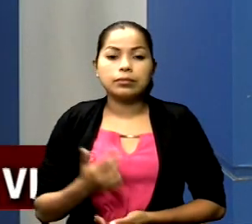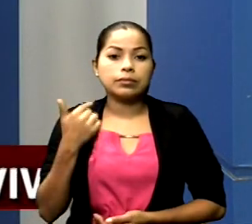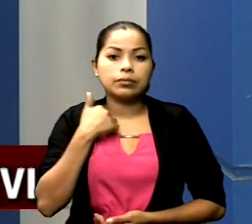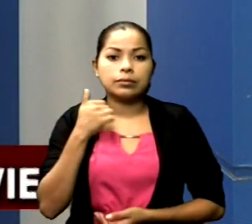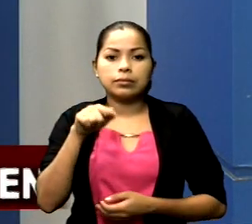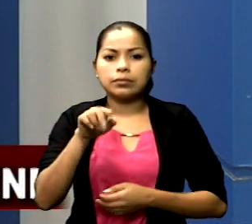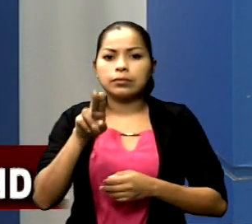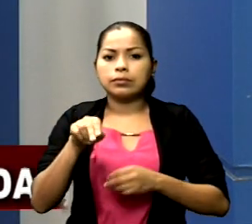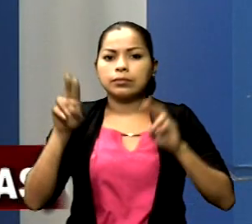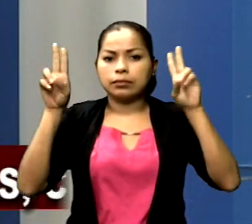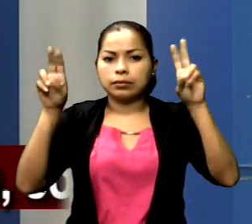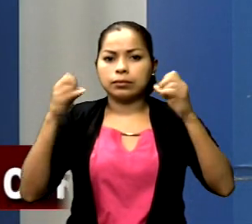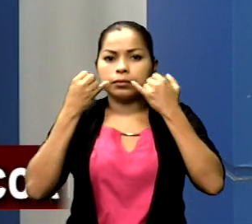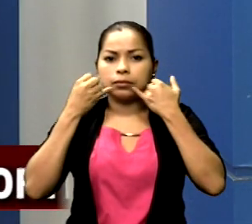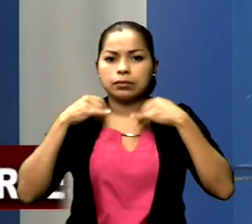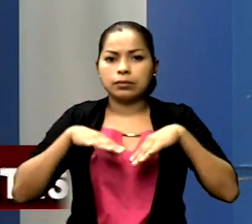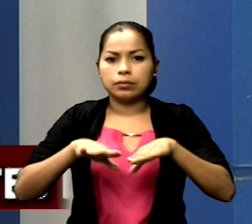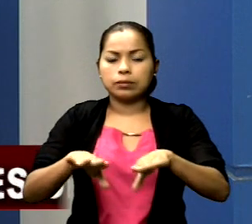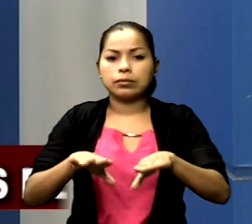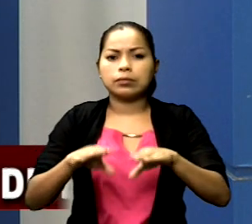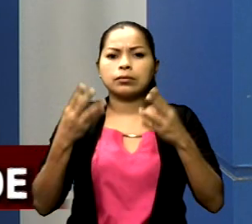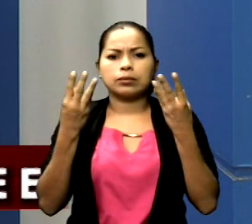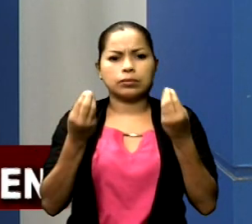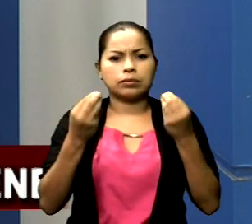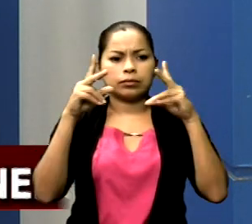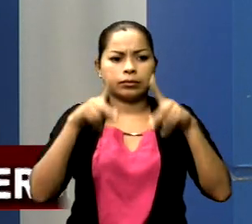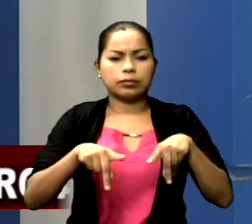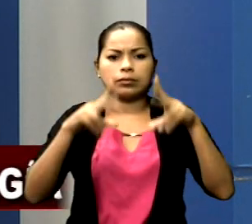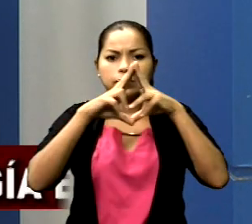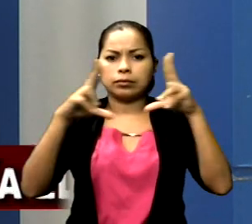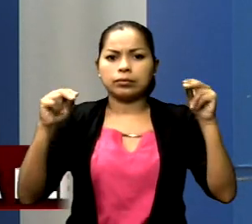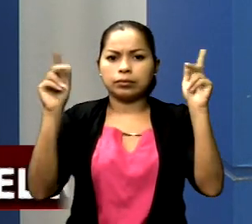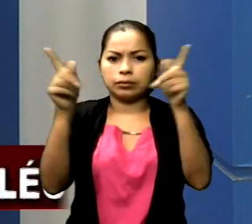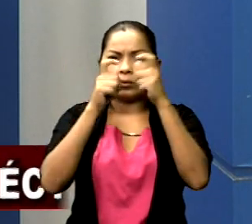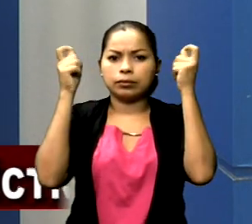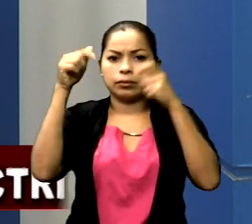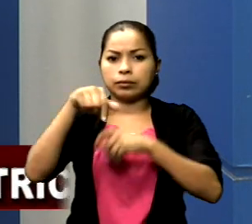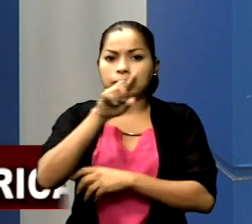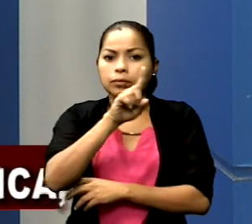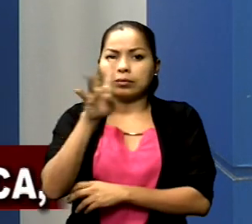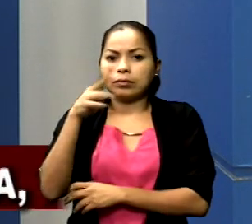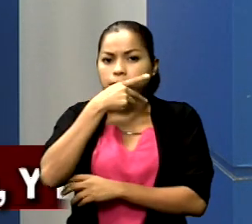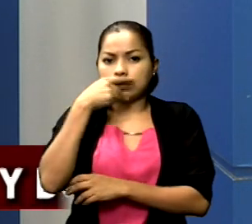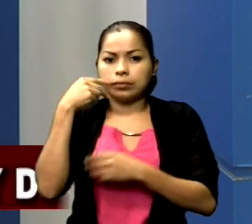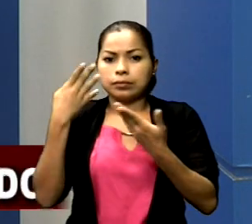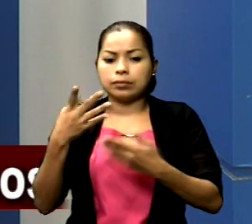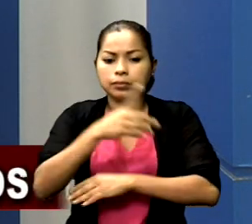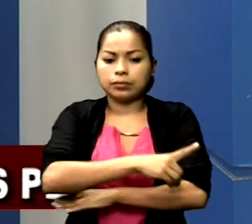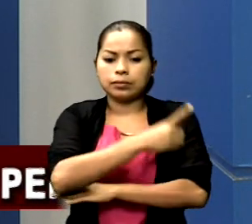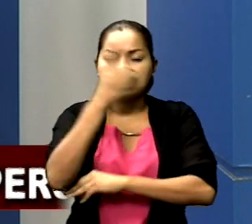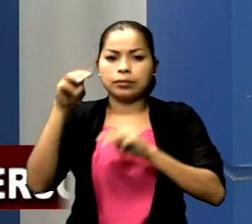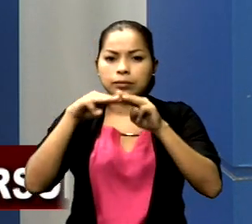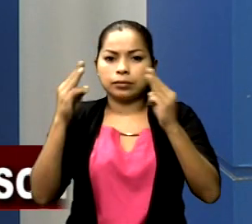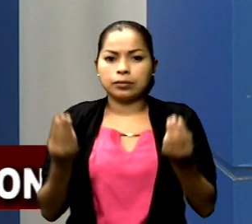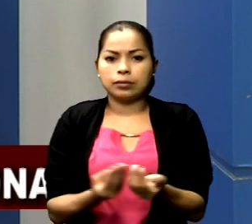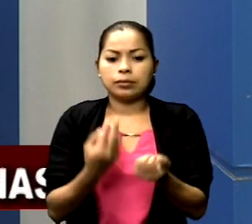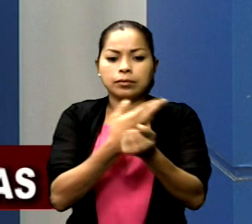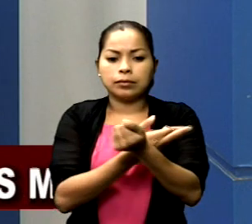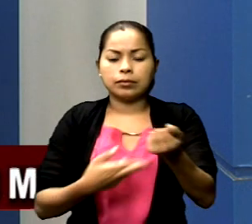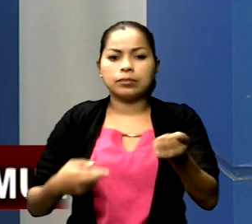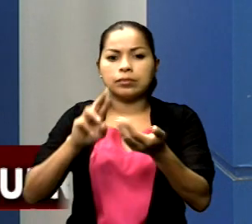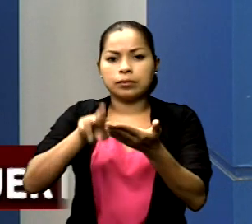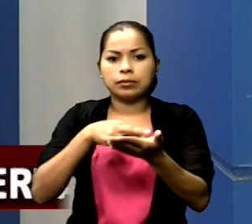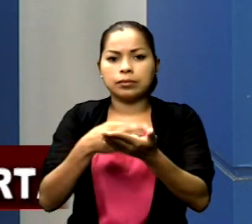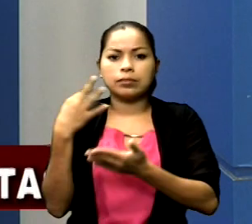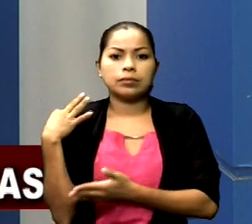Siempre en este tema, les informamos que decenas de nicaragüenses celebraron este 14 de junio el Día Mundial del Donante